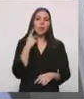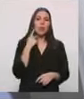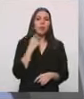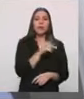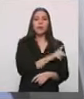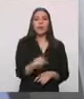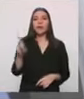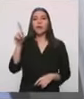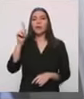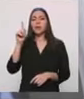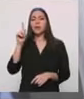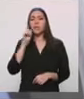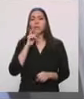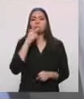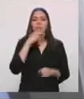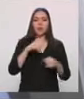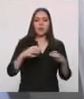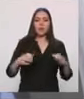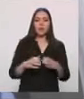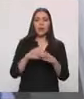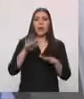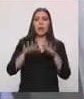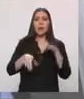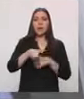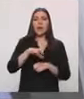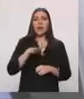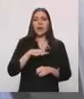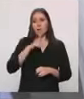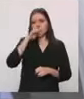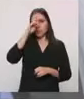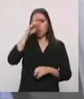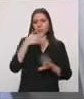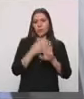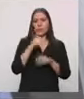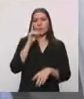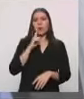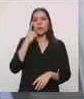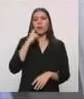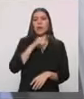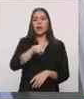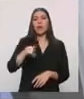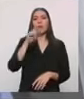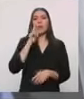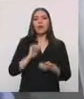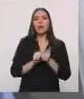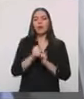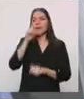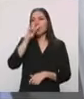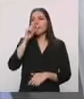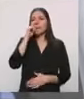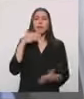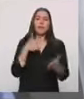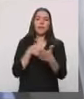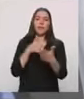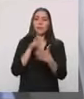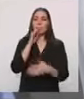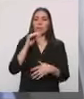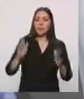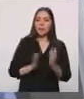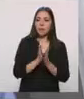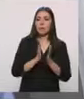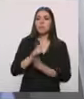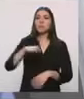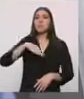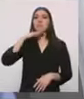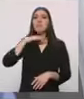los integrantes de la cúpula de poder muchas veces ejercen violencia de género a fin de que las mujeres pues, tengan obstáculos en la participación, no las toman en cuenta,